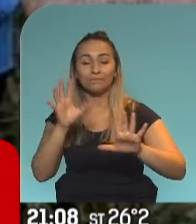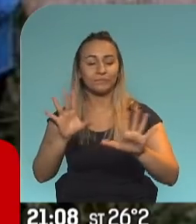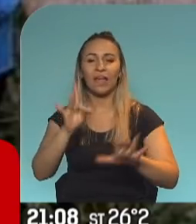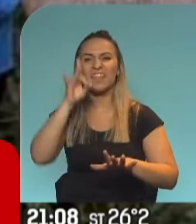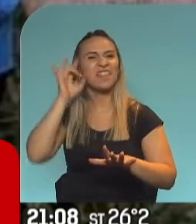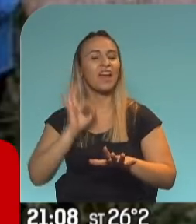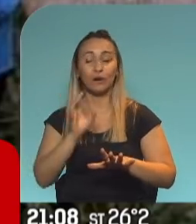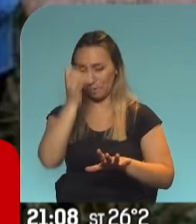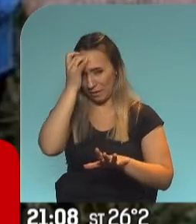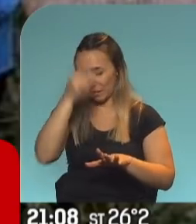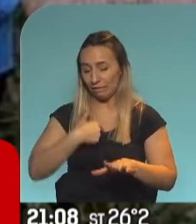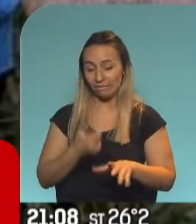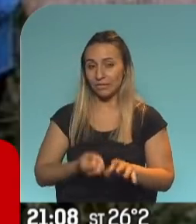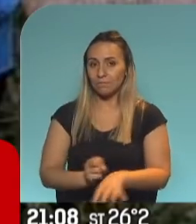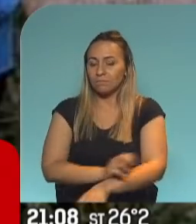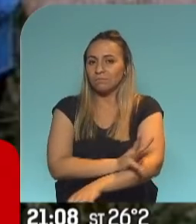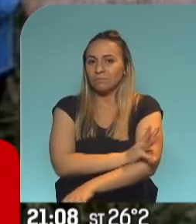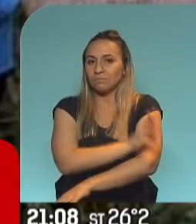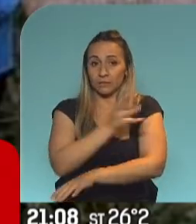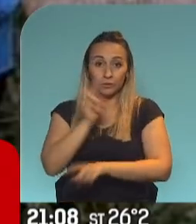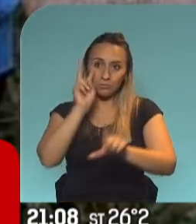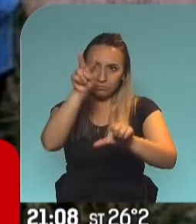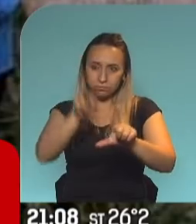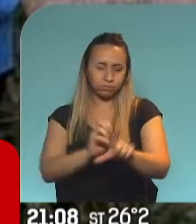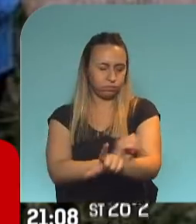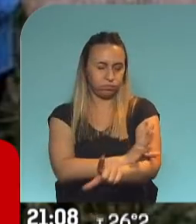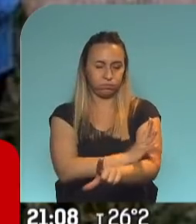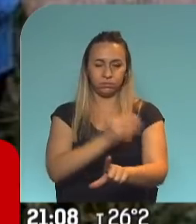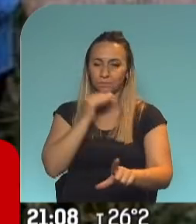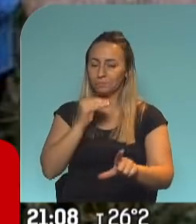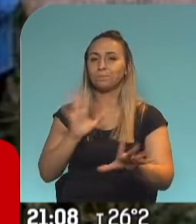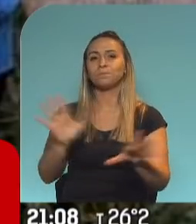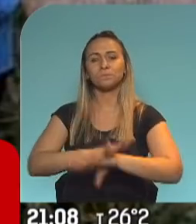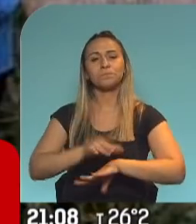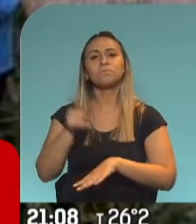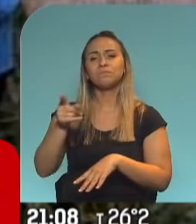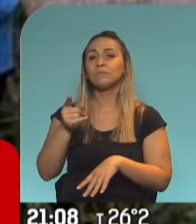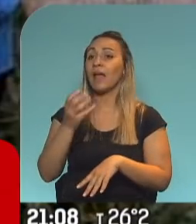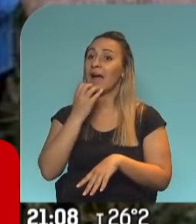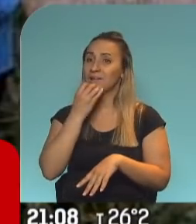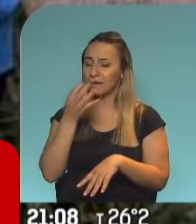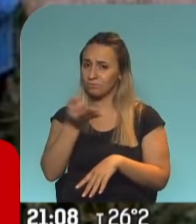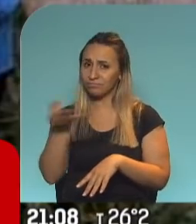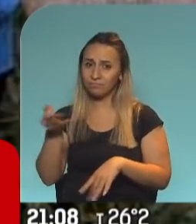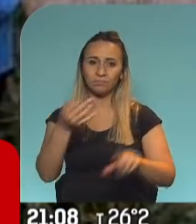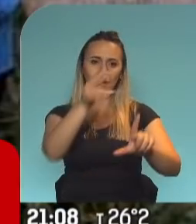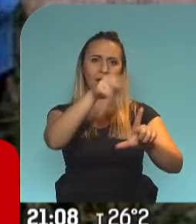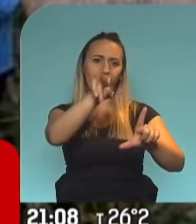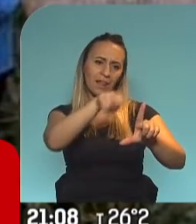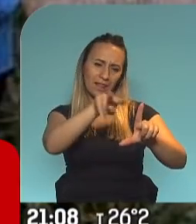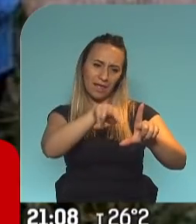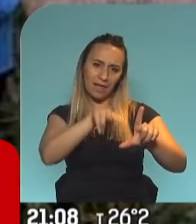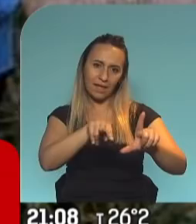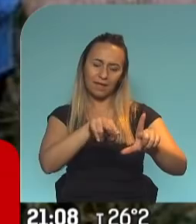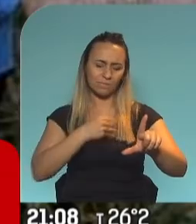yo, perdón, me emocioné también a escucharla, porque leer sus líneas es también remontarnos un poquito a la historia